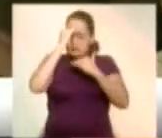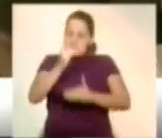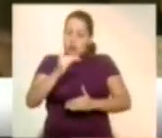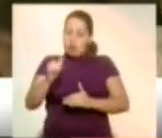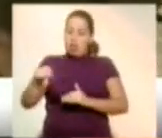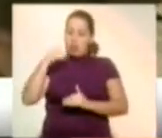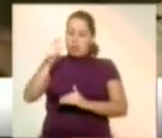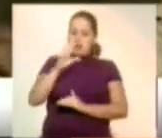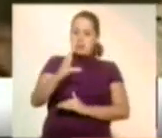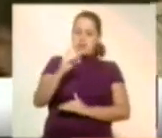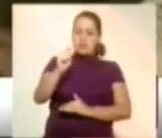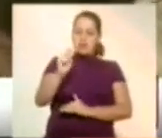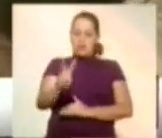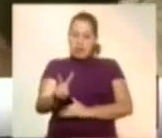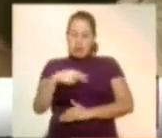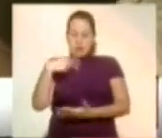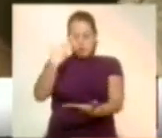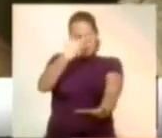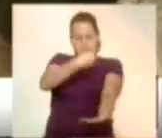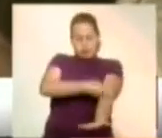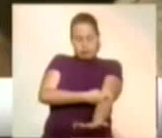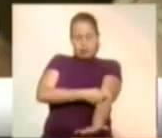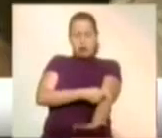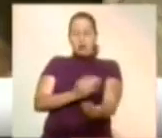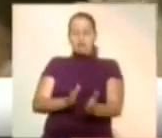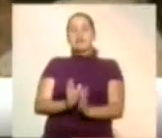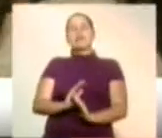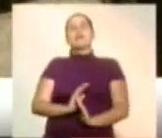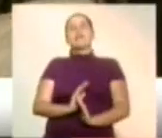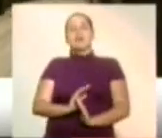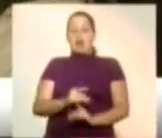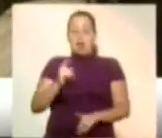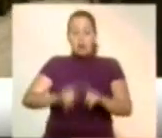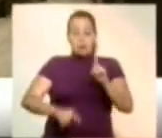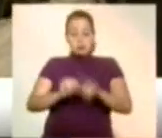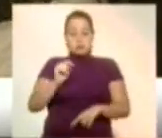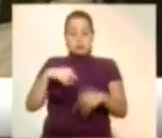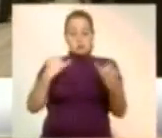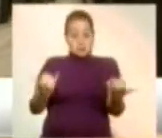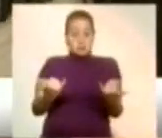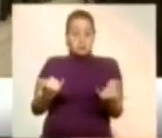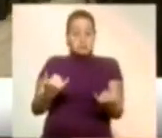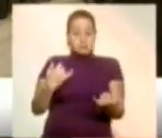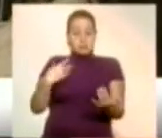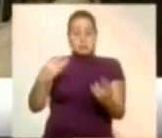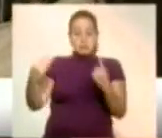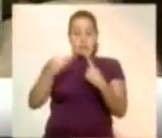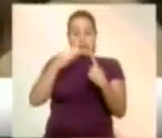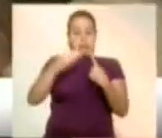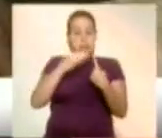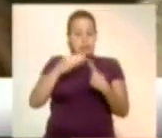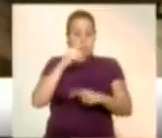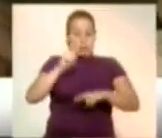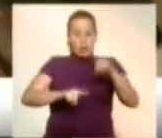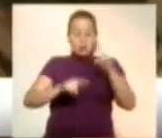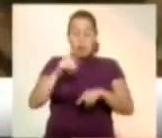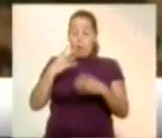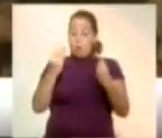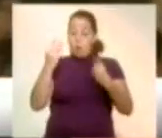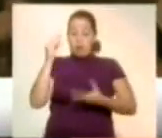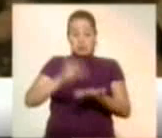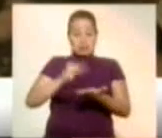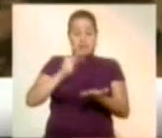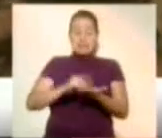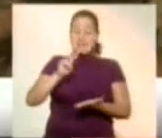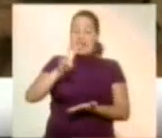fui a la CTV donde me pusieron un suero y me tuvieron un rato ahí. ¿Primera vez que usted es, digamos, víctima de un acoso como este? No, ella me ha acosado